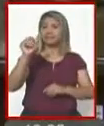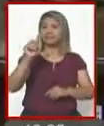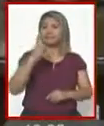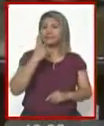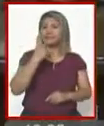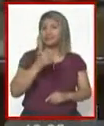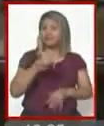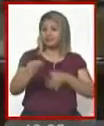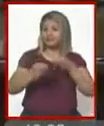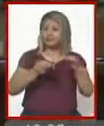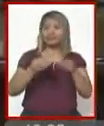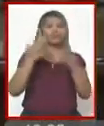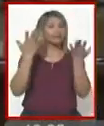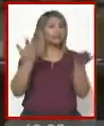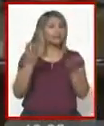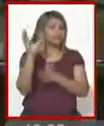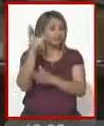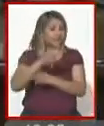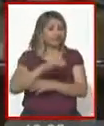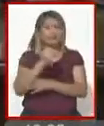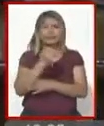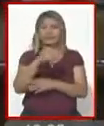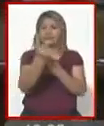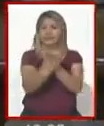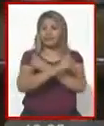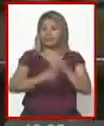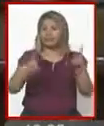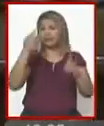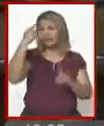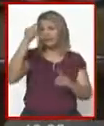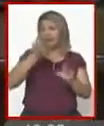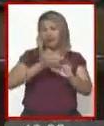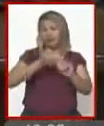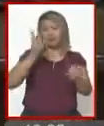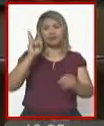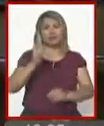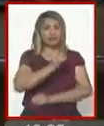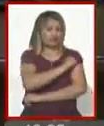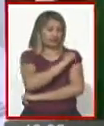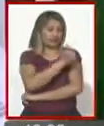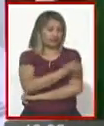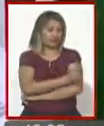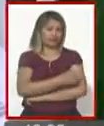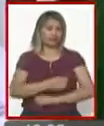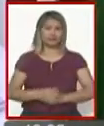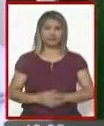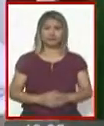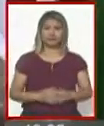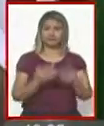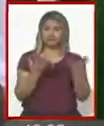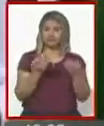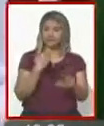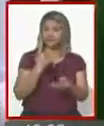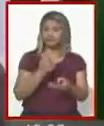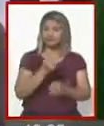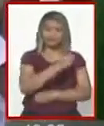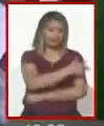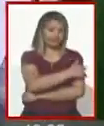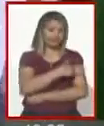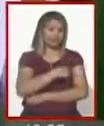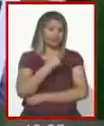socialismo manifiesta que hubo presión de parte de los demócratas para la renuncia de la autoridad queremos decir que los